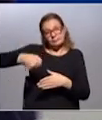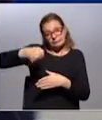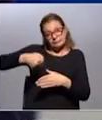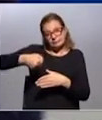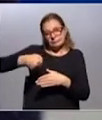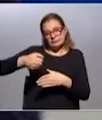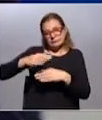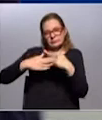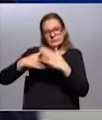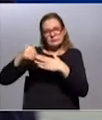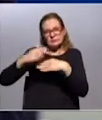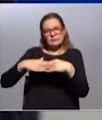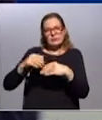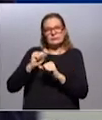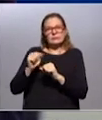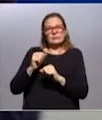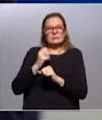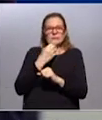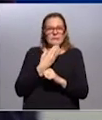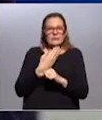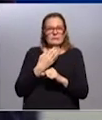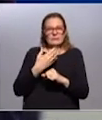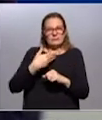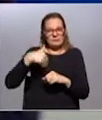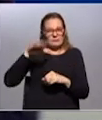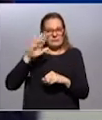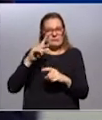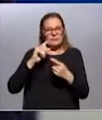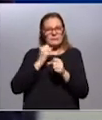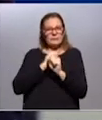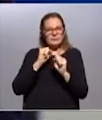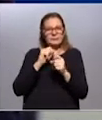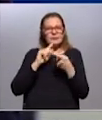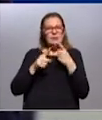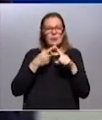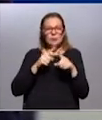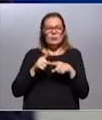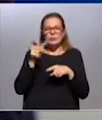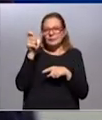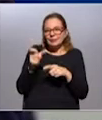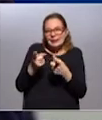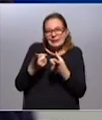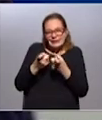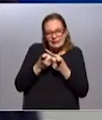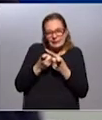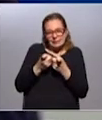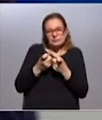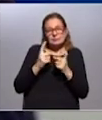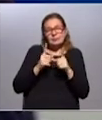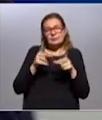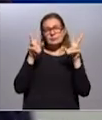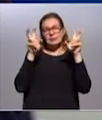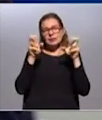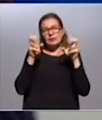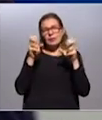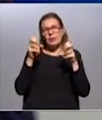materiales bueno vamos a tratar de que sean la mayor posible de acuerdo a los reclamos de los vecinos también el tema